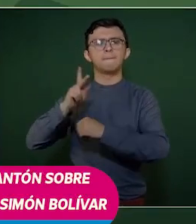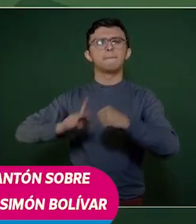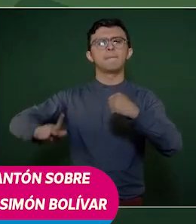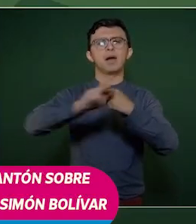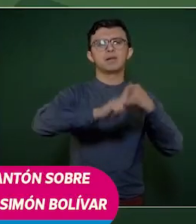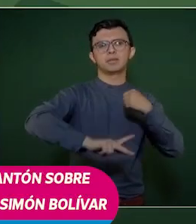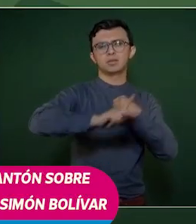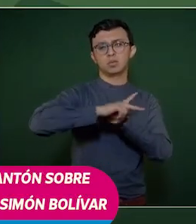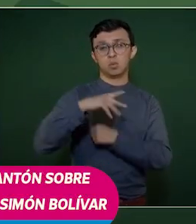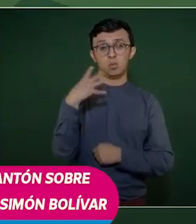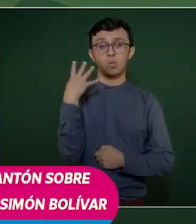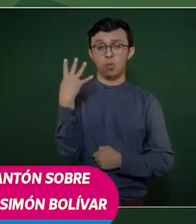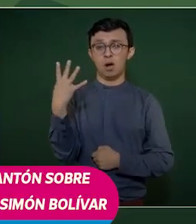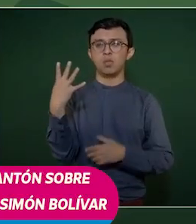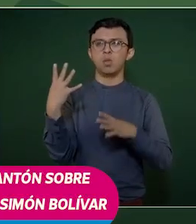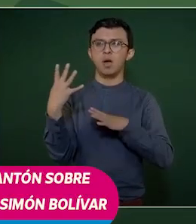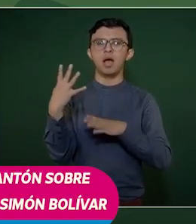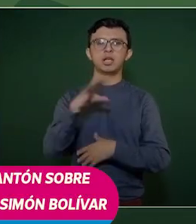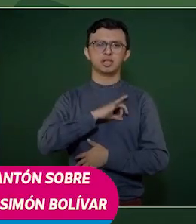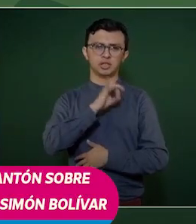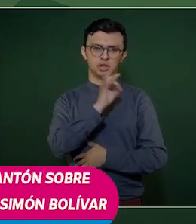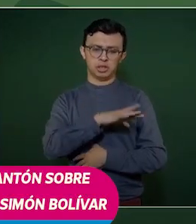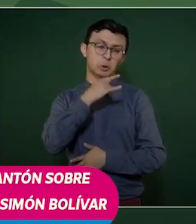países: Chile,